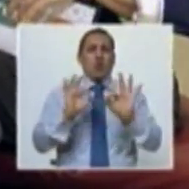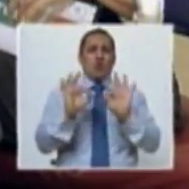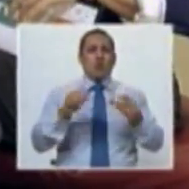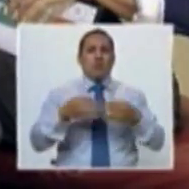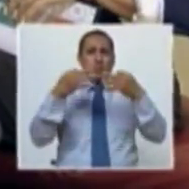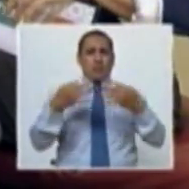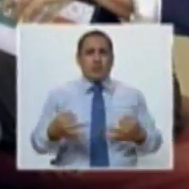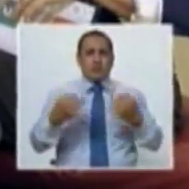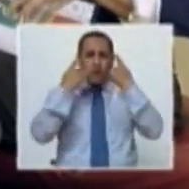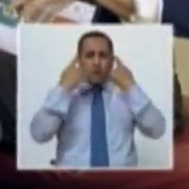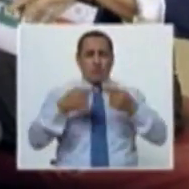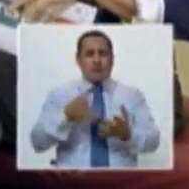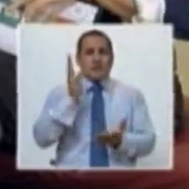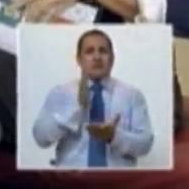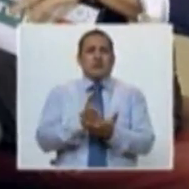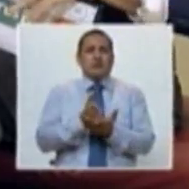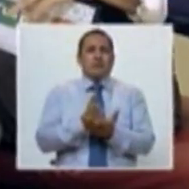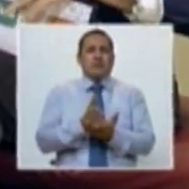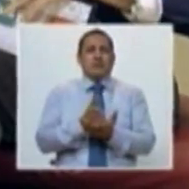o sus condenas,